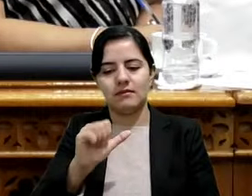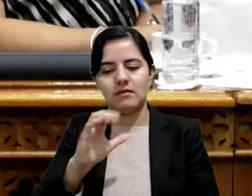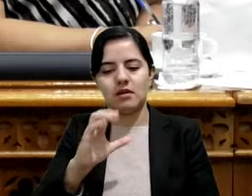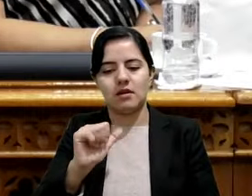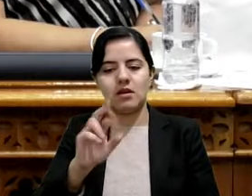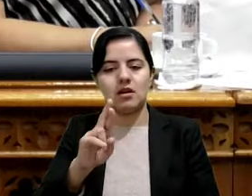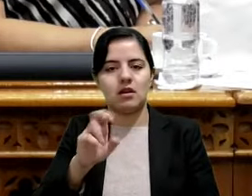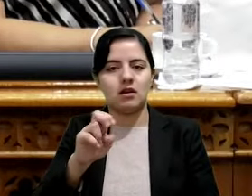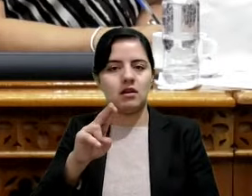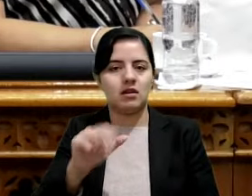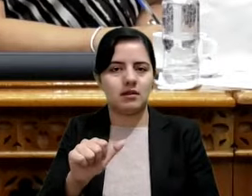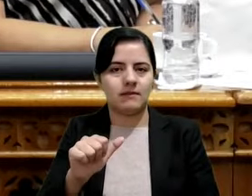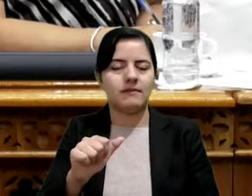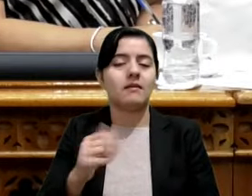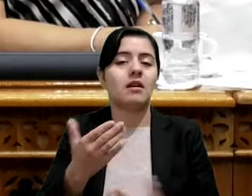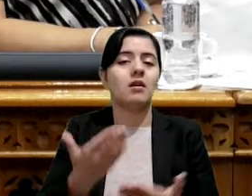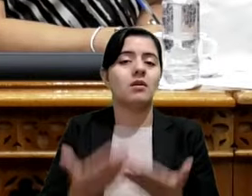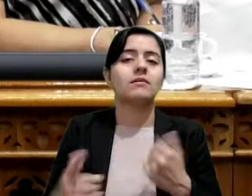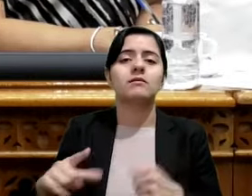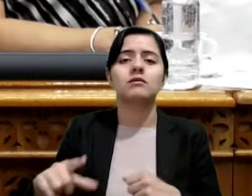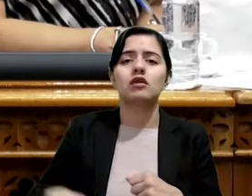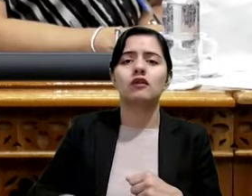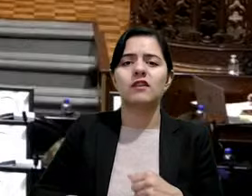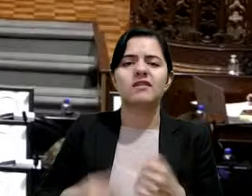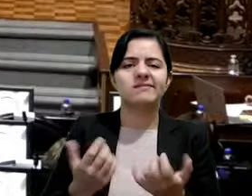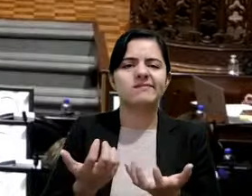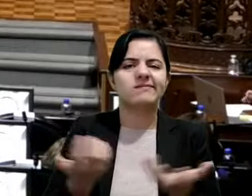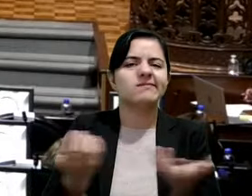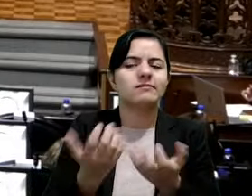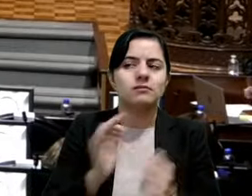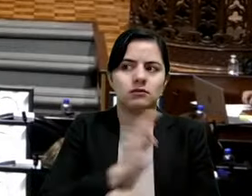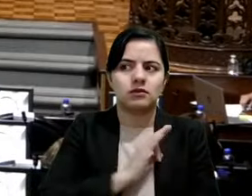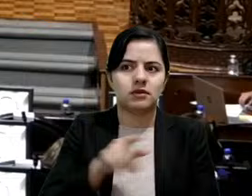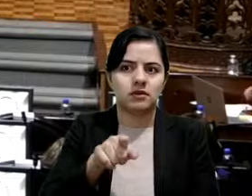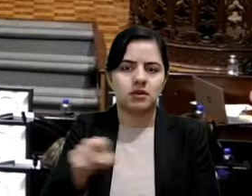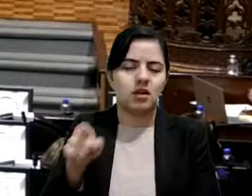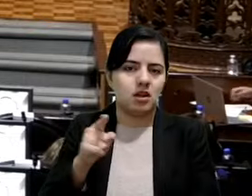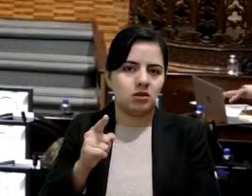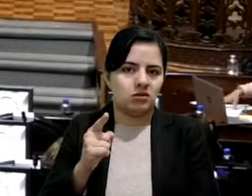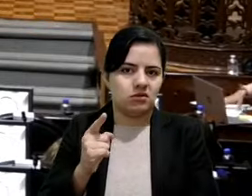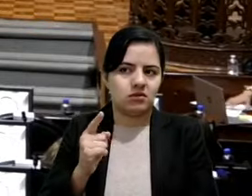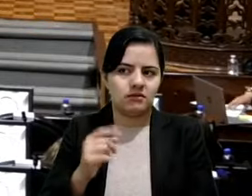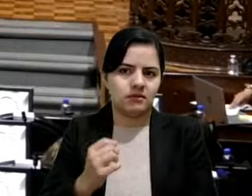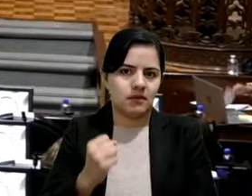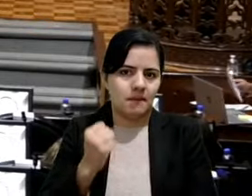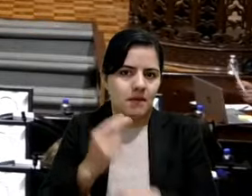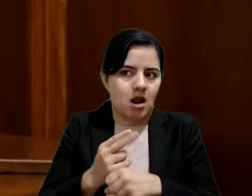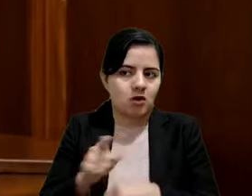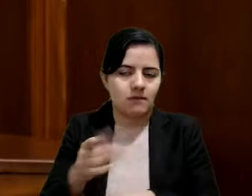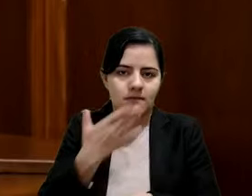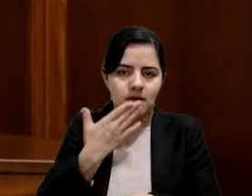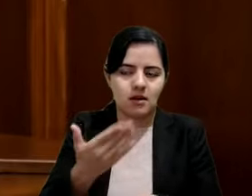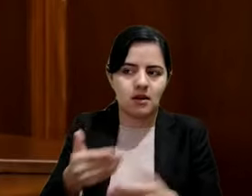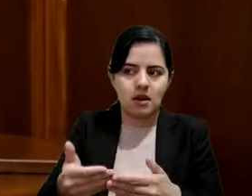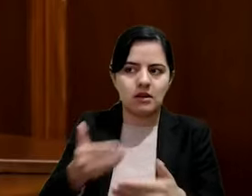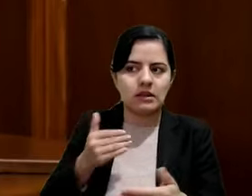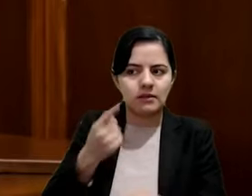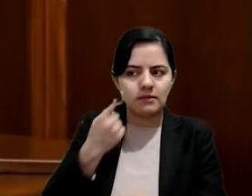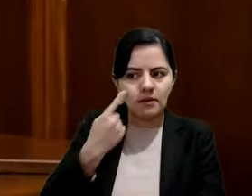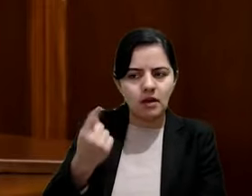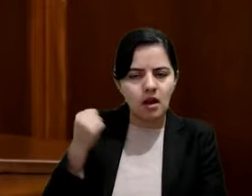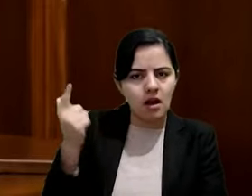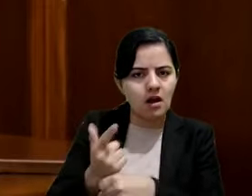son las acciones del gobierno que permiten la detección oportuna el seguimiento y el tratamiento eficaz y el